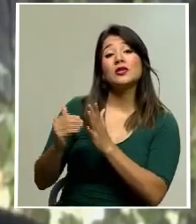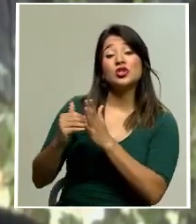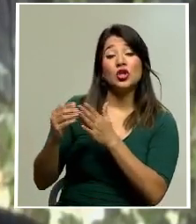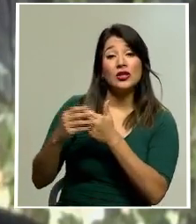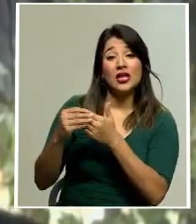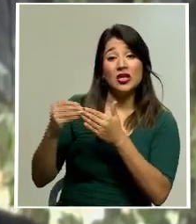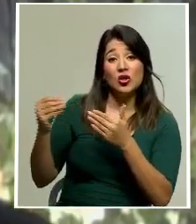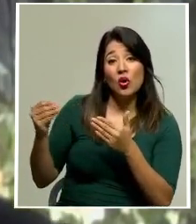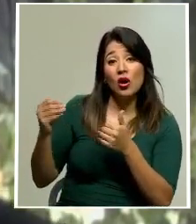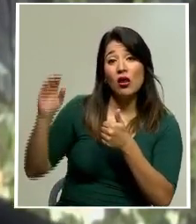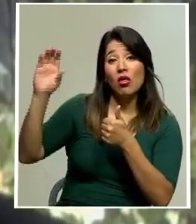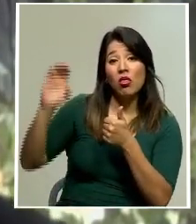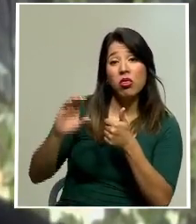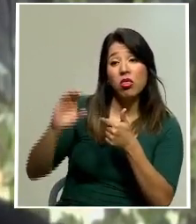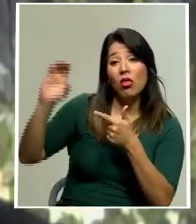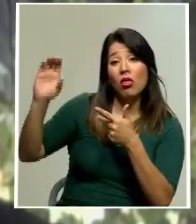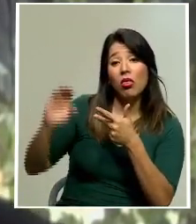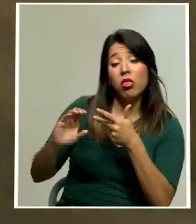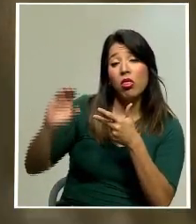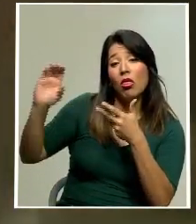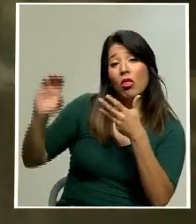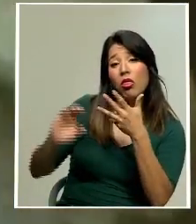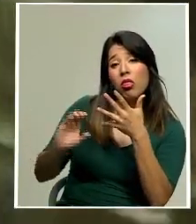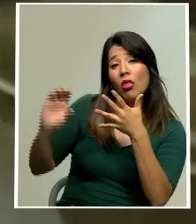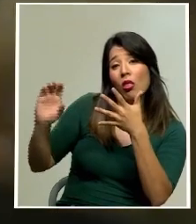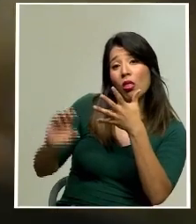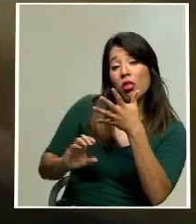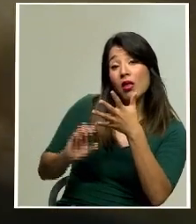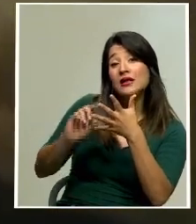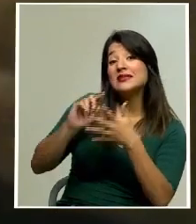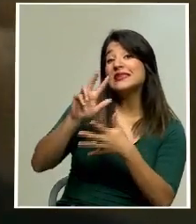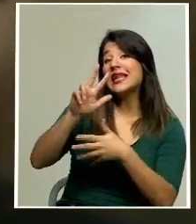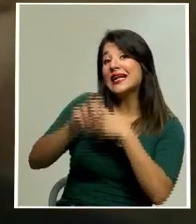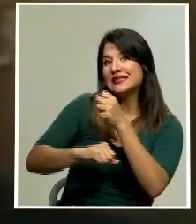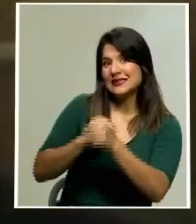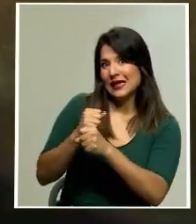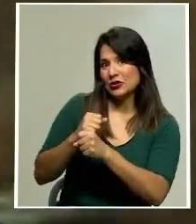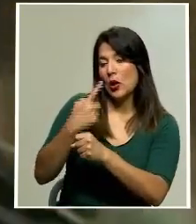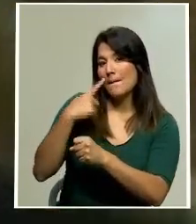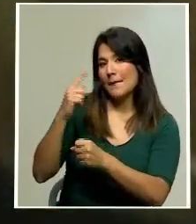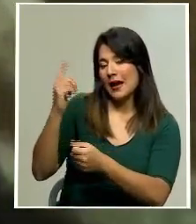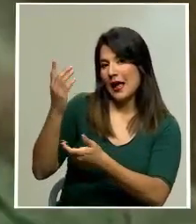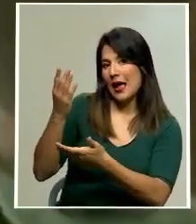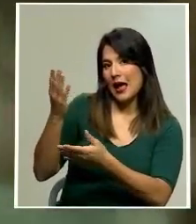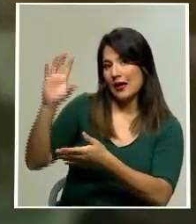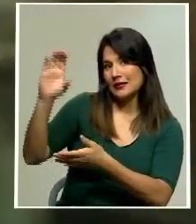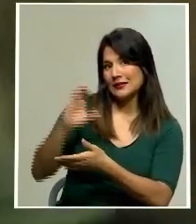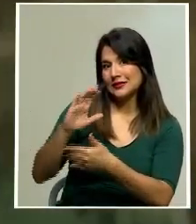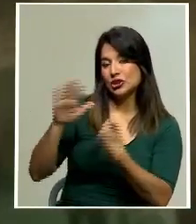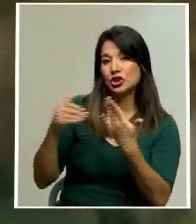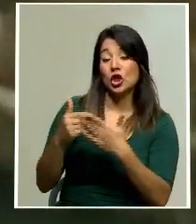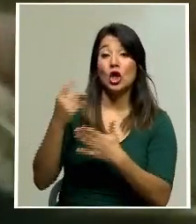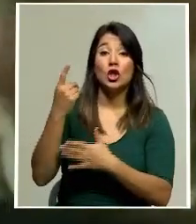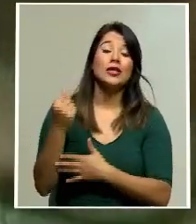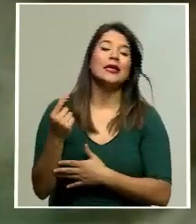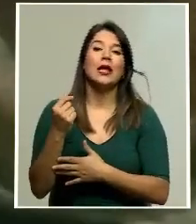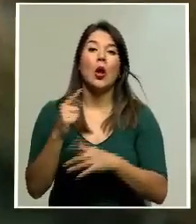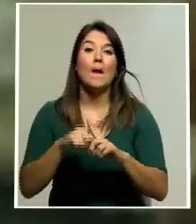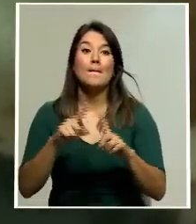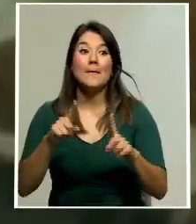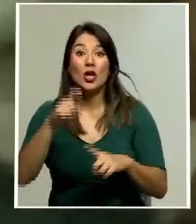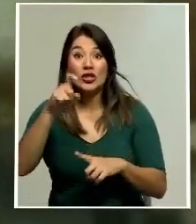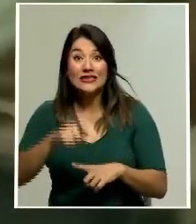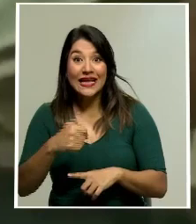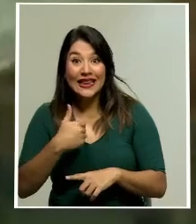van a dar en 3 años. Estamos hablando de 600 millones de dólares, cuando las necesidades de endeudamiento de este año